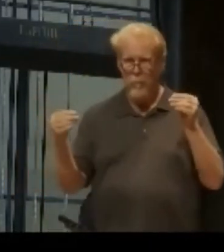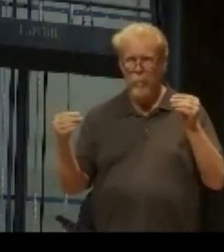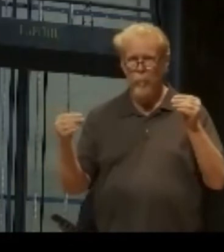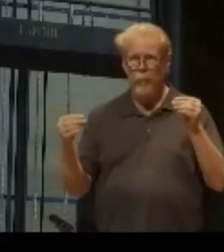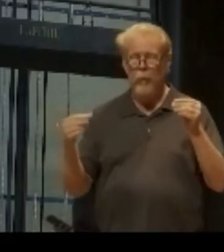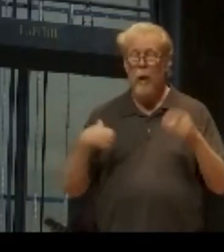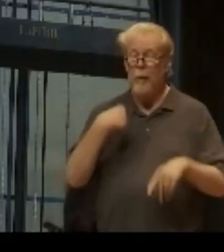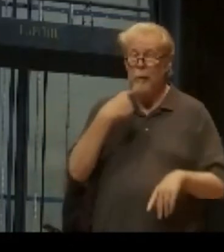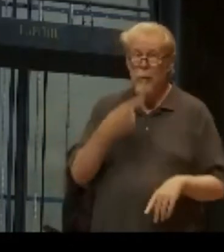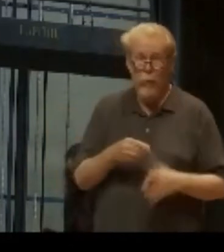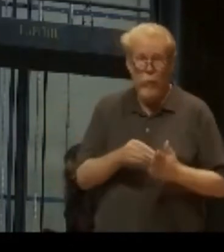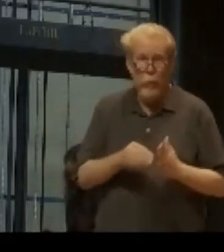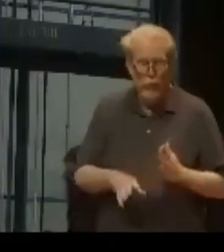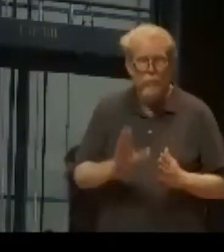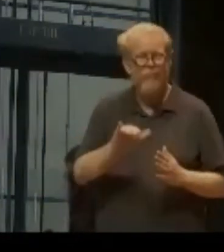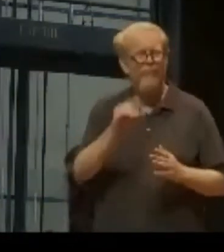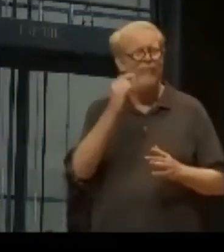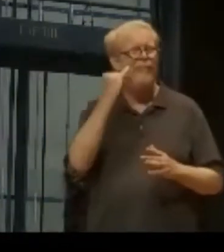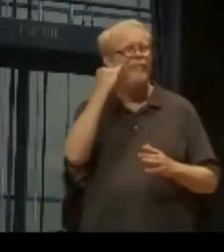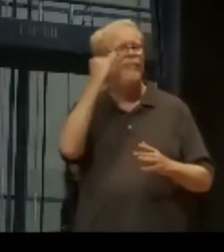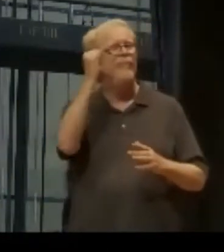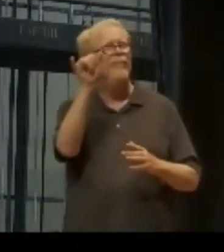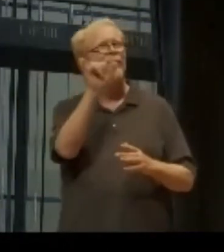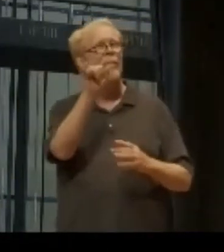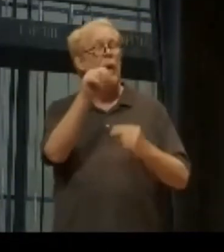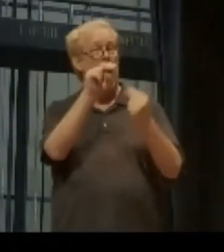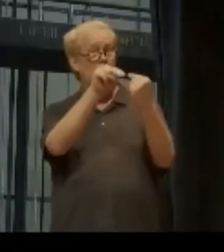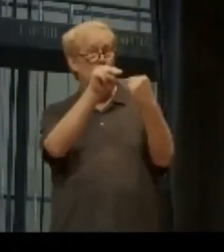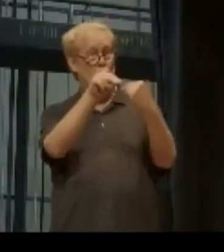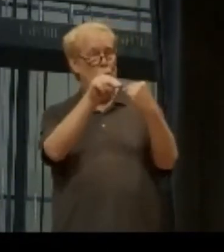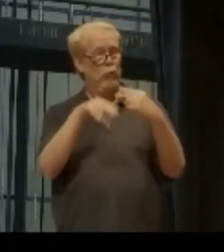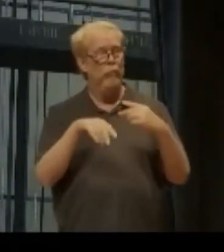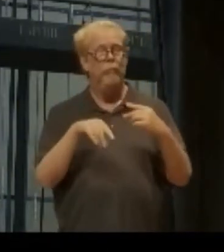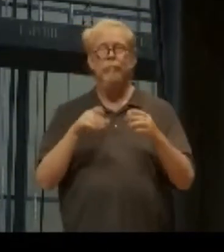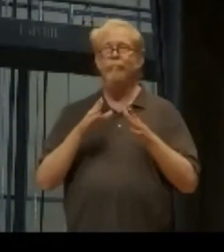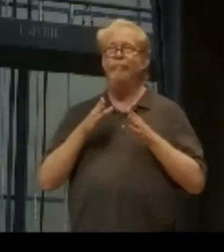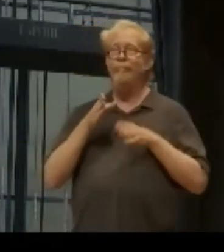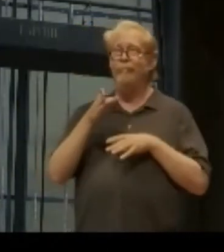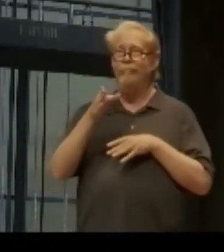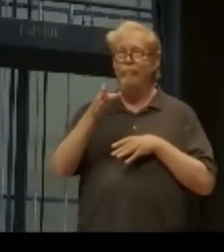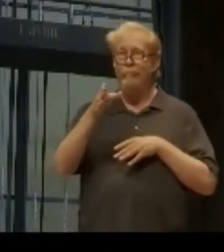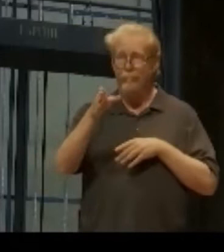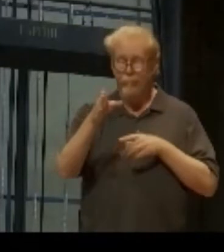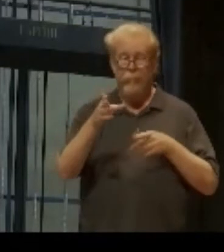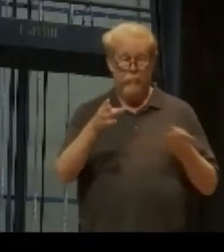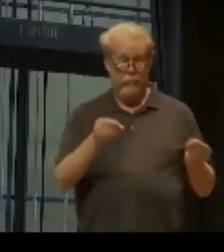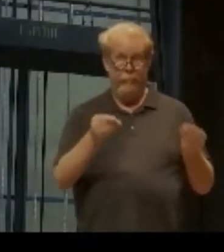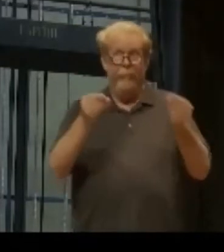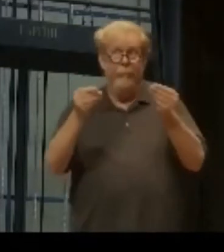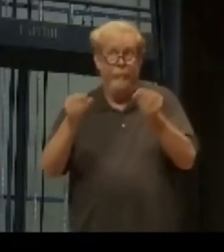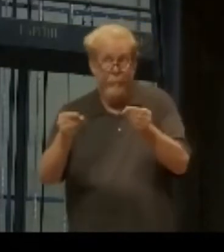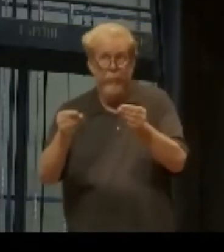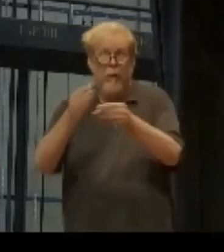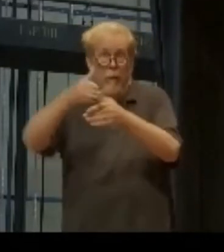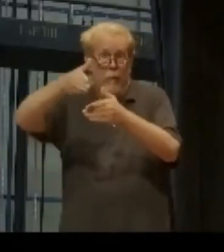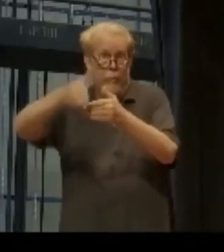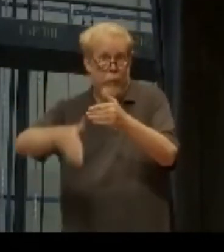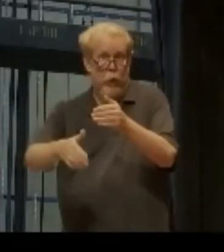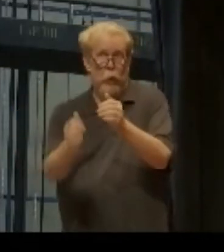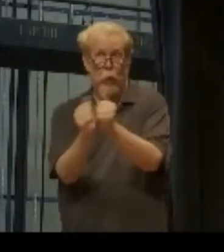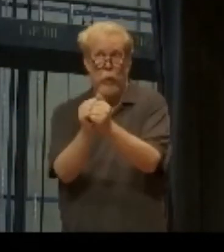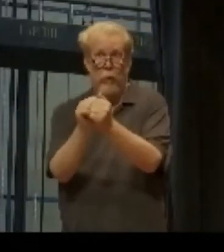es estudiantes obteniendo certificados aquí en el bachillerato, se gradúan con un certificado, lo llevan al